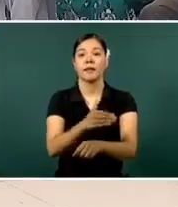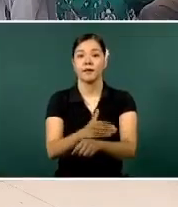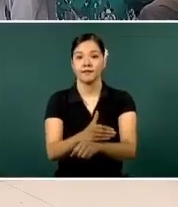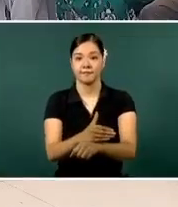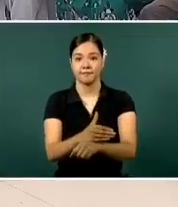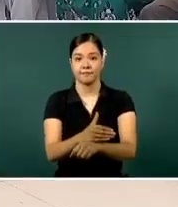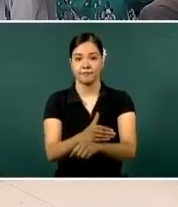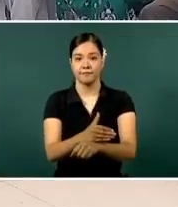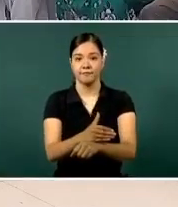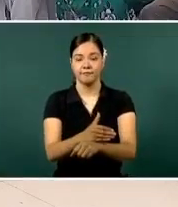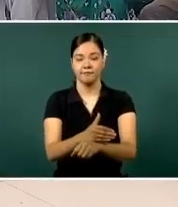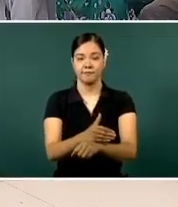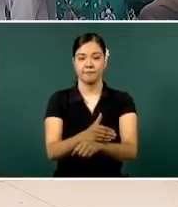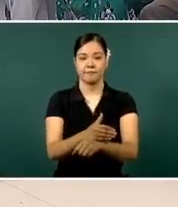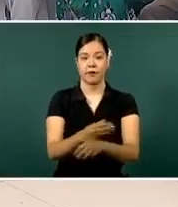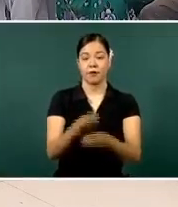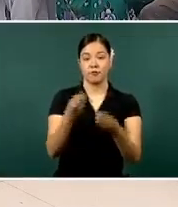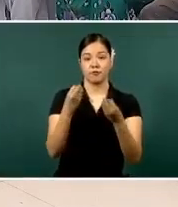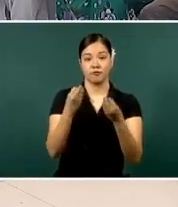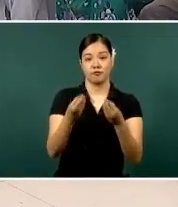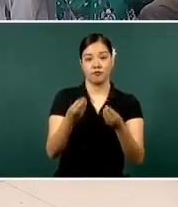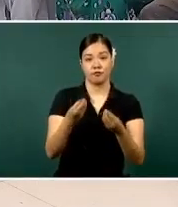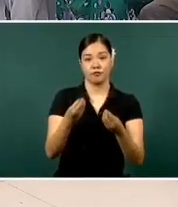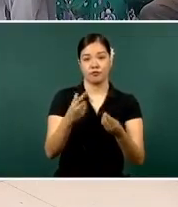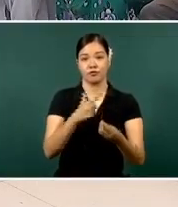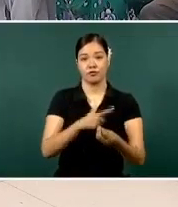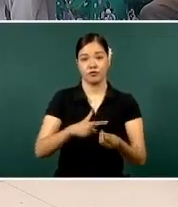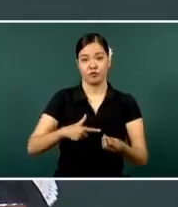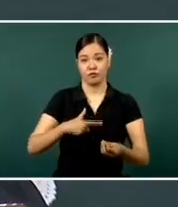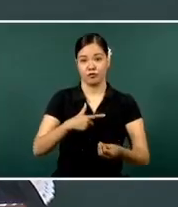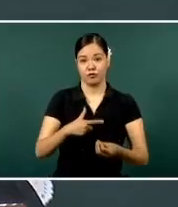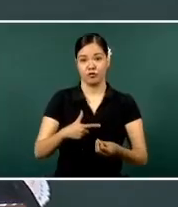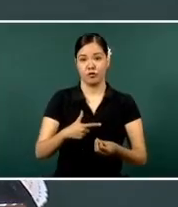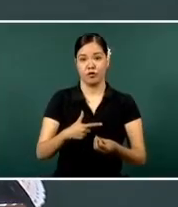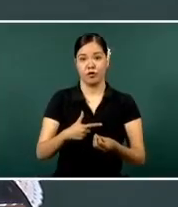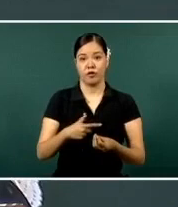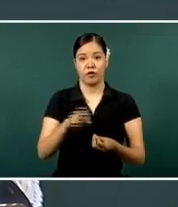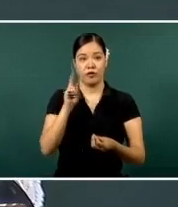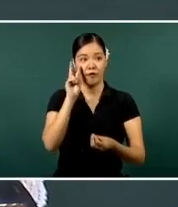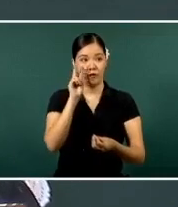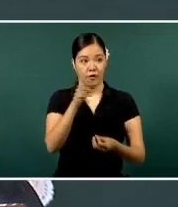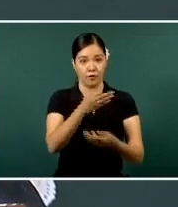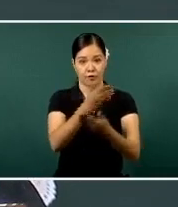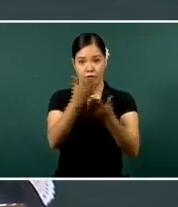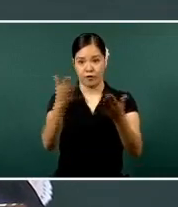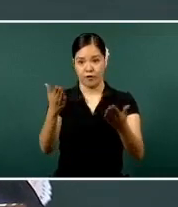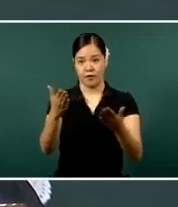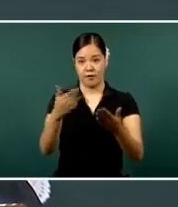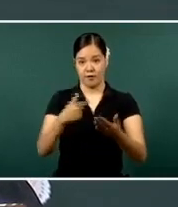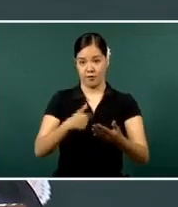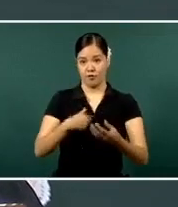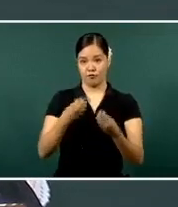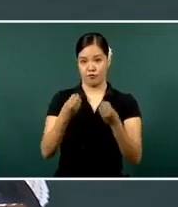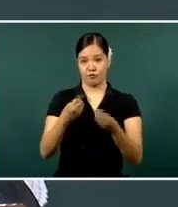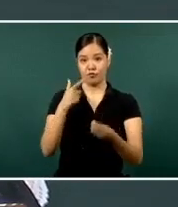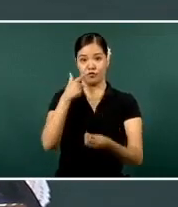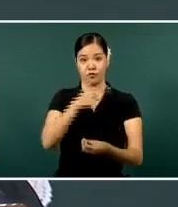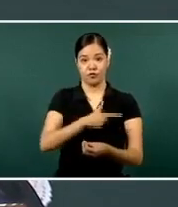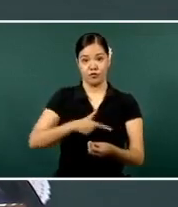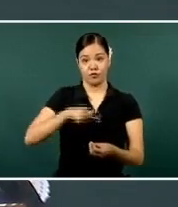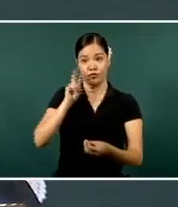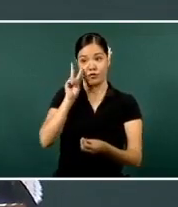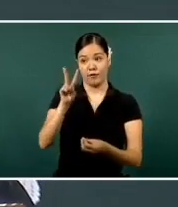da gusto que esté aquí con nosotros nuestro presidente, el licenciado Andrés Manuel López